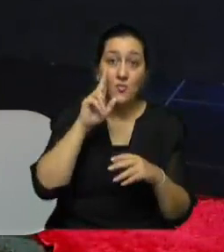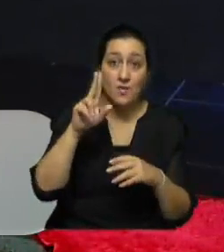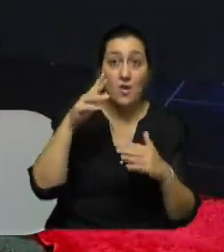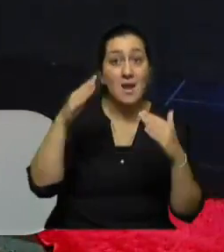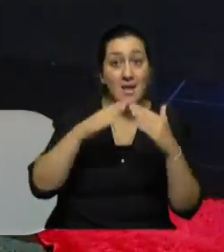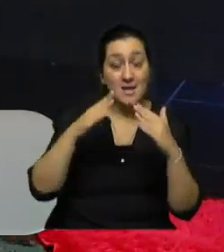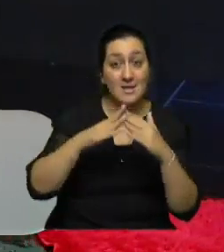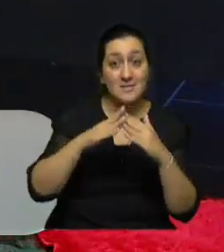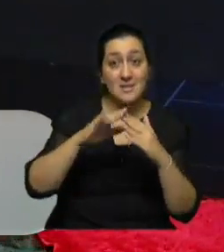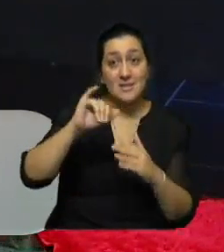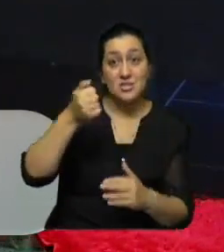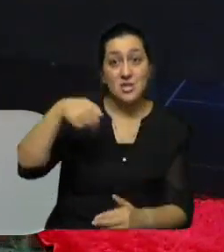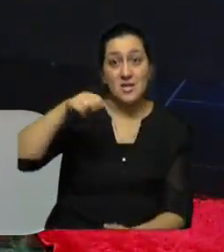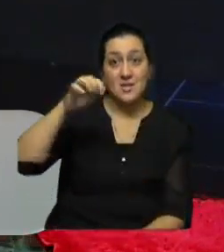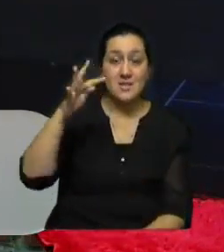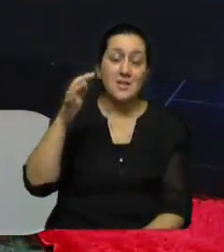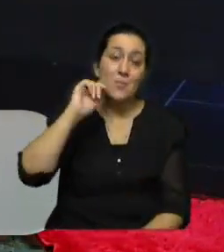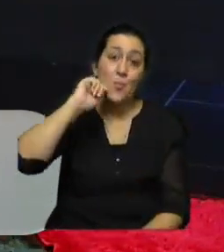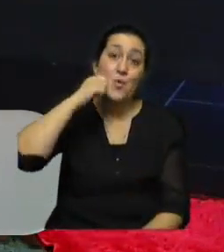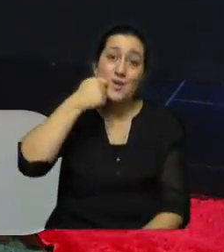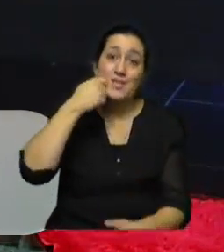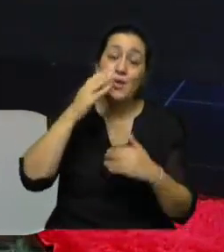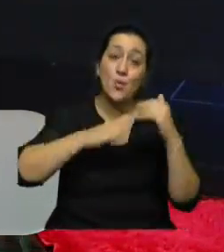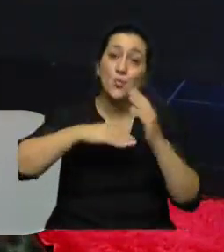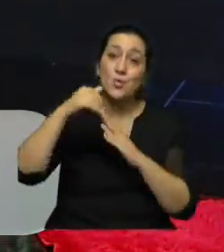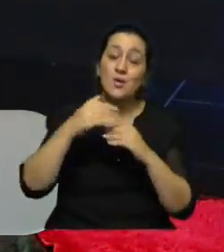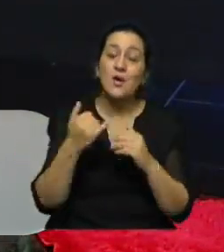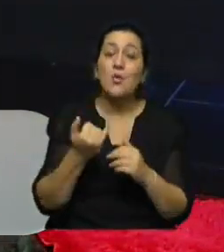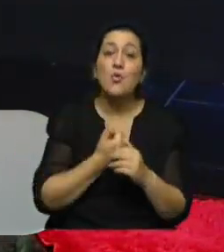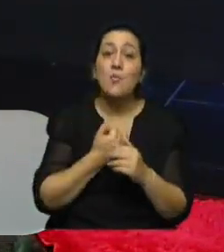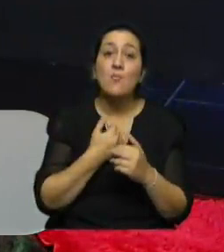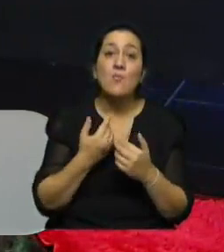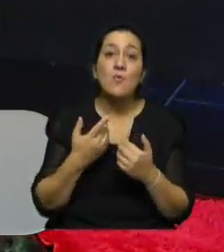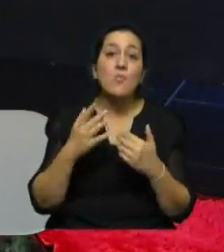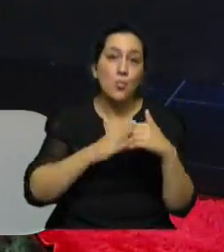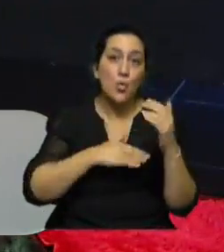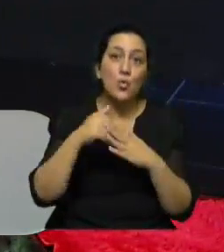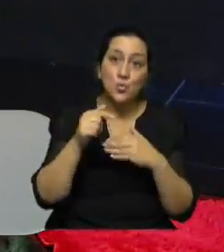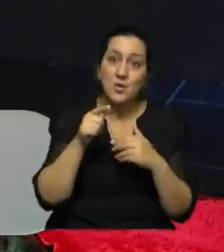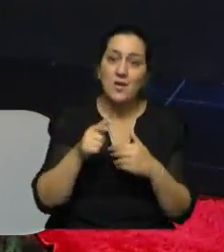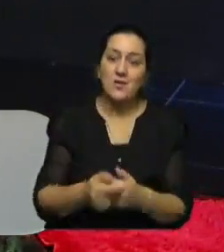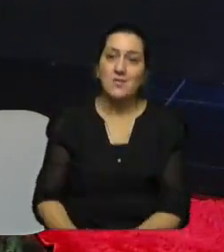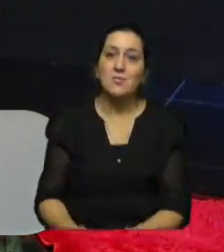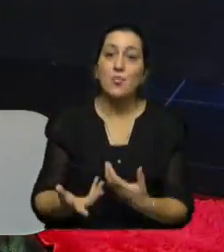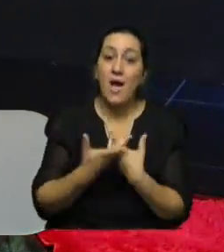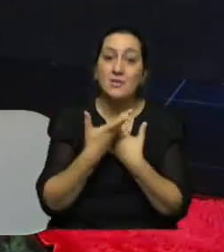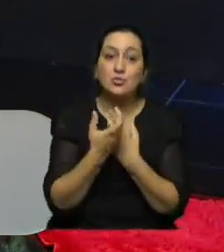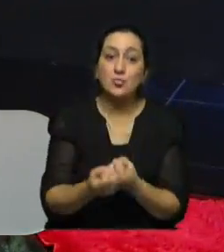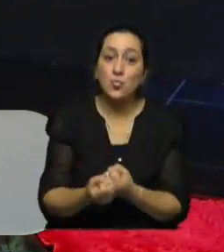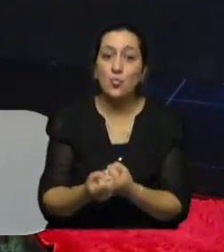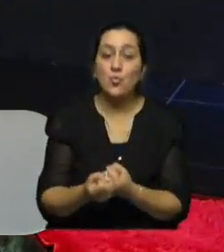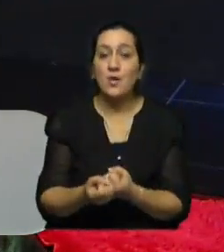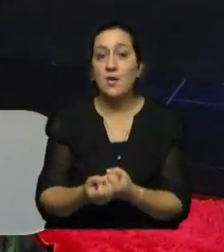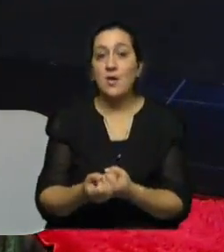de Janet, muy linda construida. ¿Cómo fue el hecho de poder construir ahí? ¿Si tú recibió ayudas? ¿Si hubo